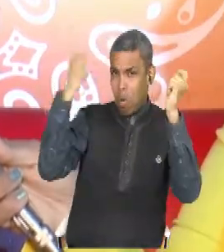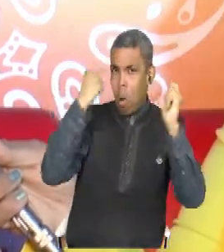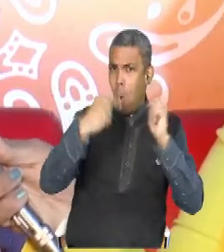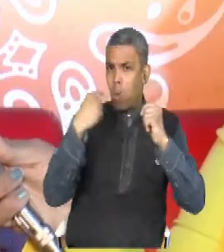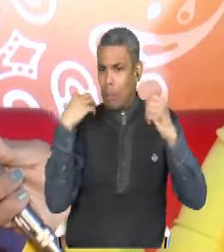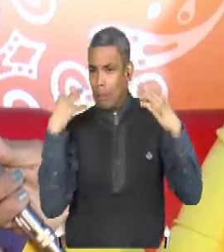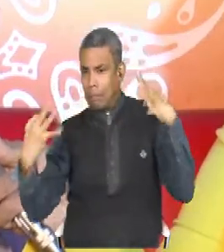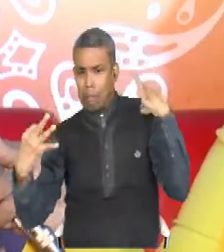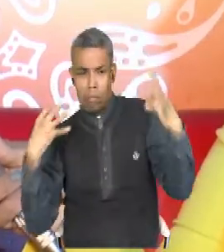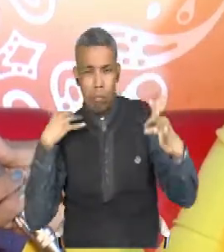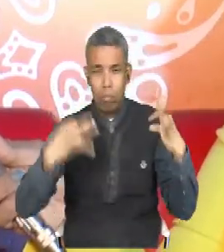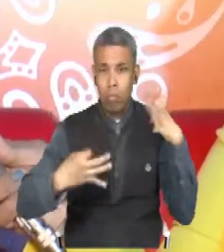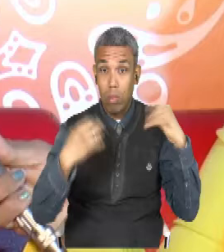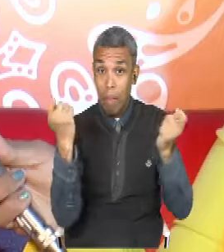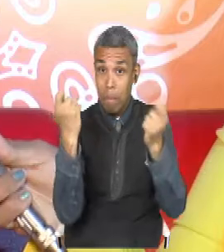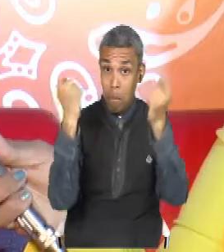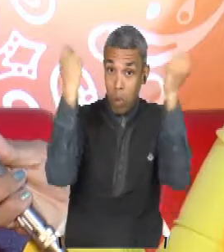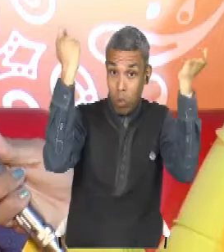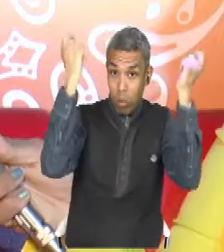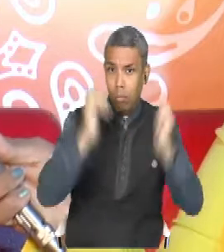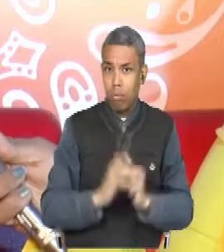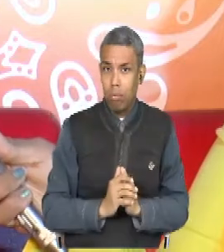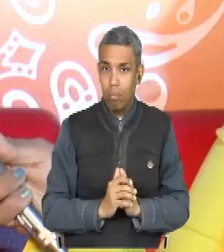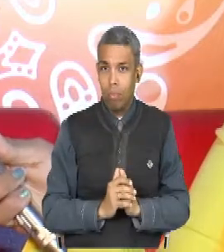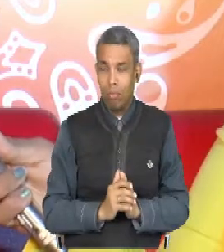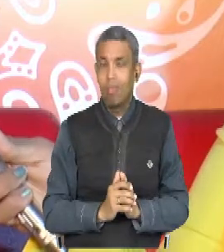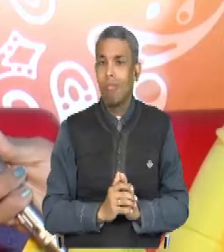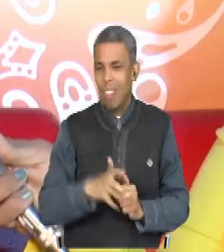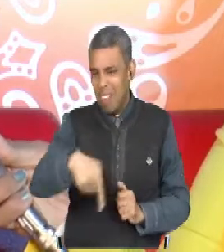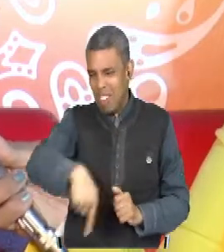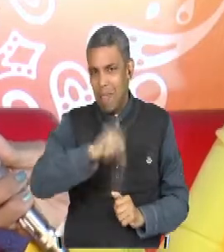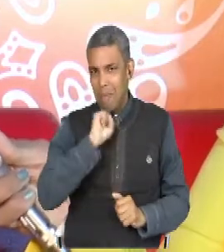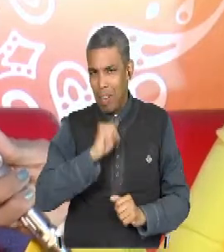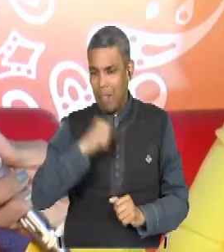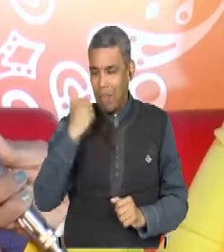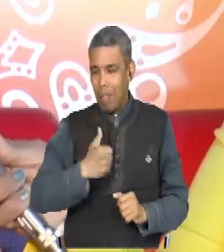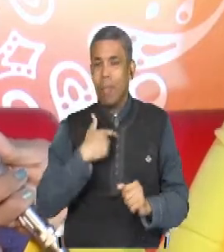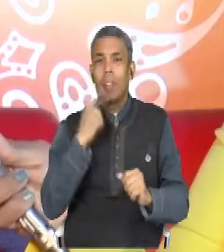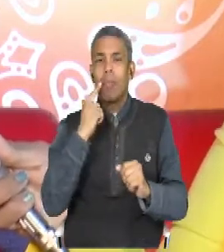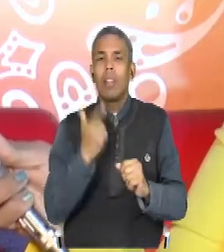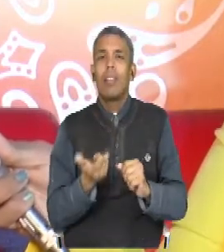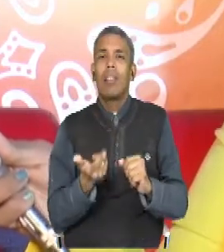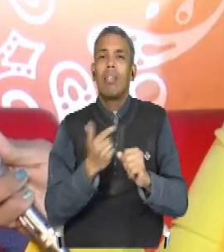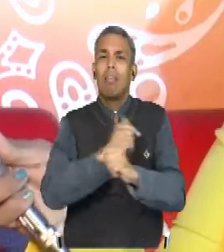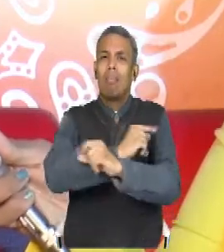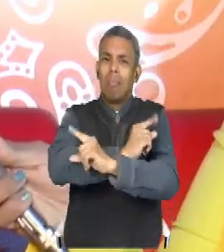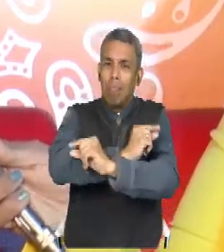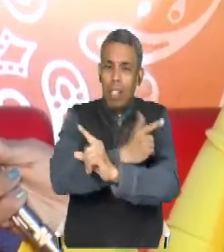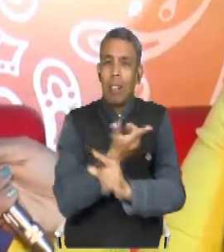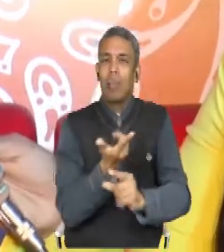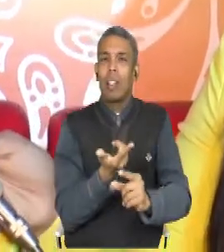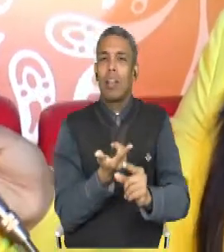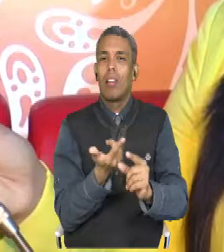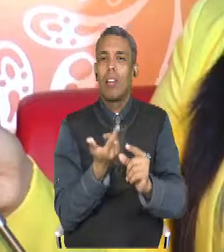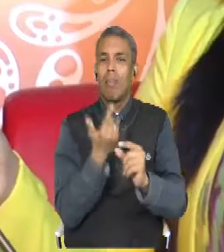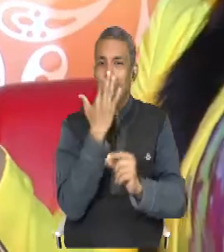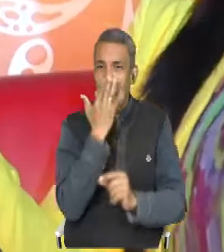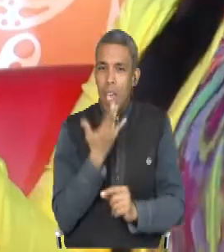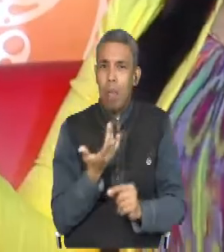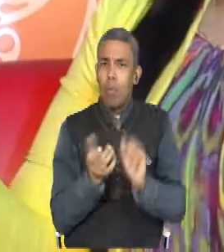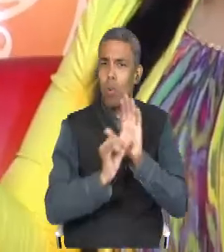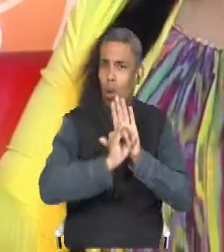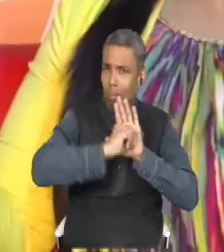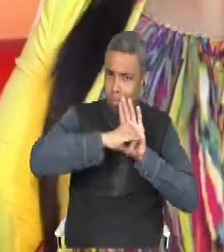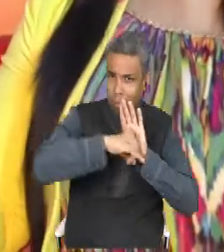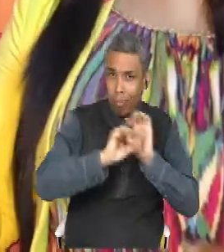magnífico. Y quiero invitarlos a que hagan parte de las redes sociales y empiecen a activar su marca por medio de este canal de